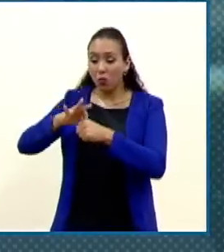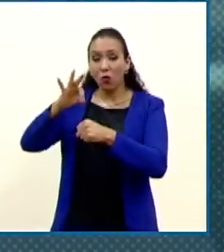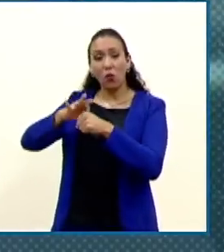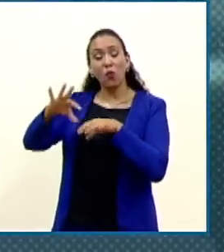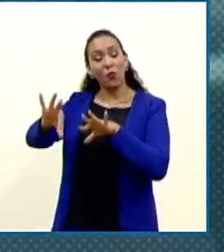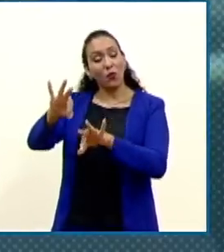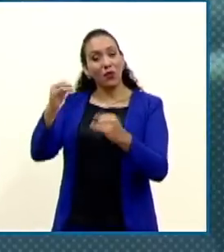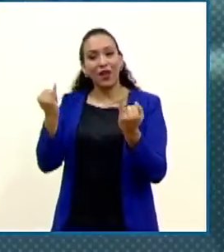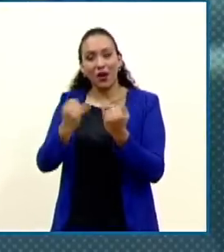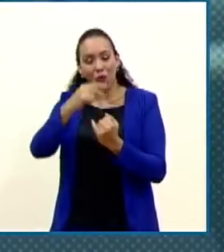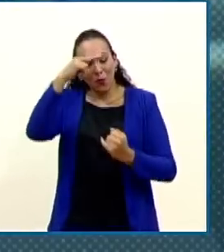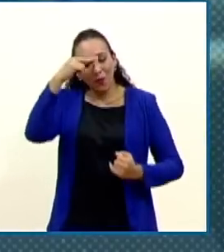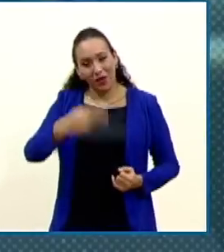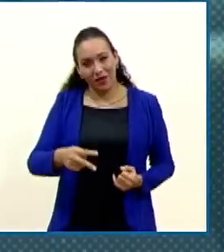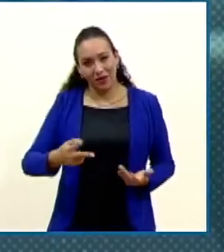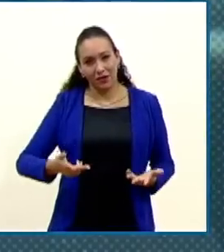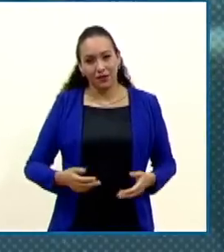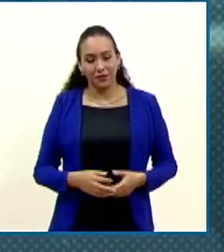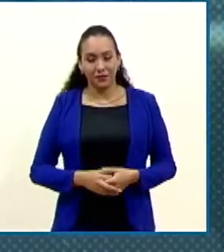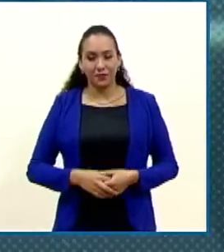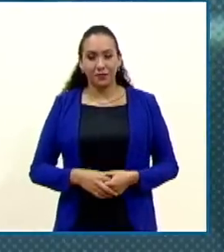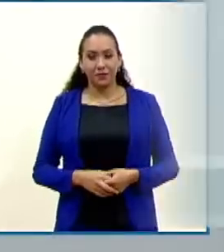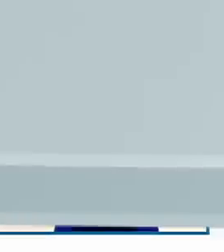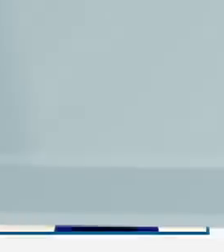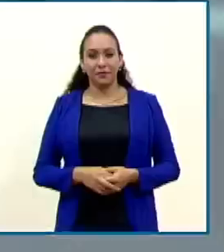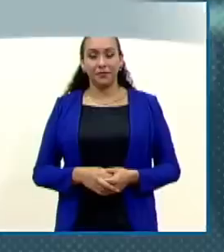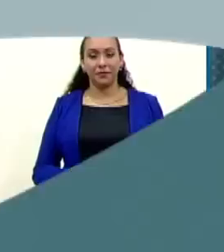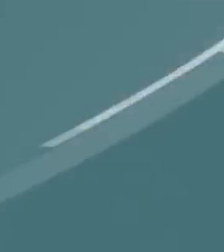por voto popular.